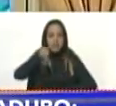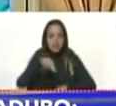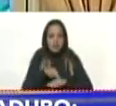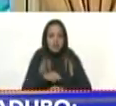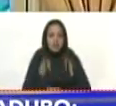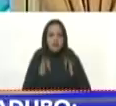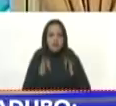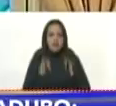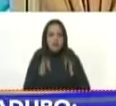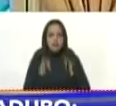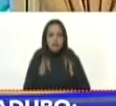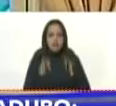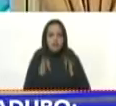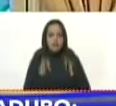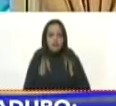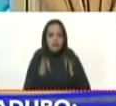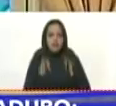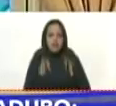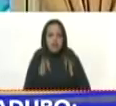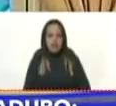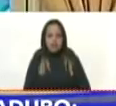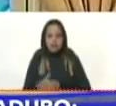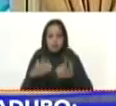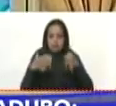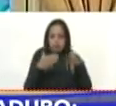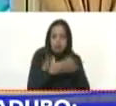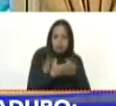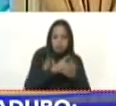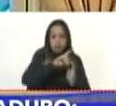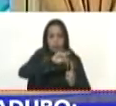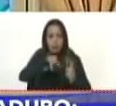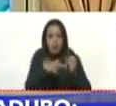Adecaburguesa entre el sector guaidocista,